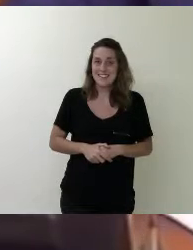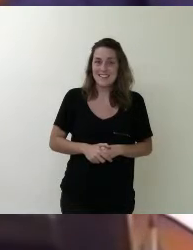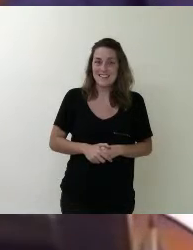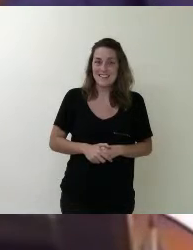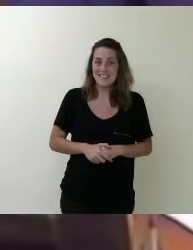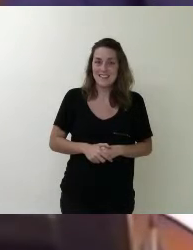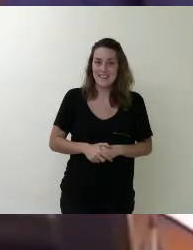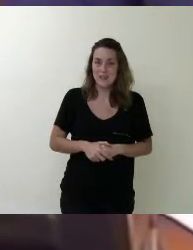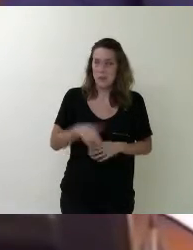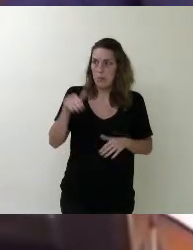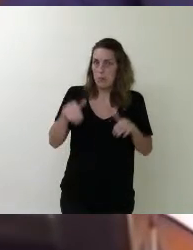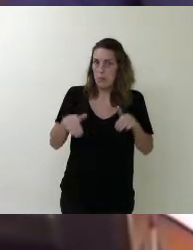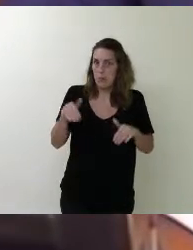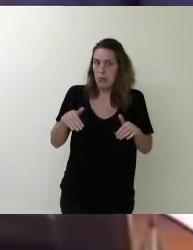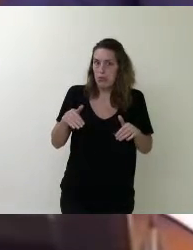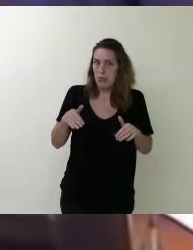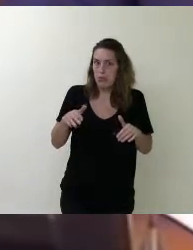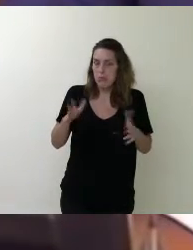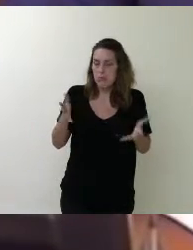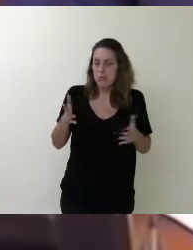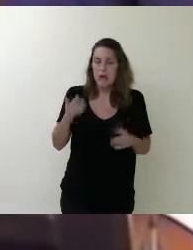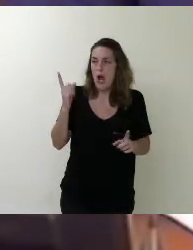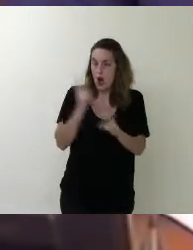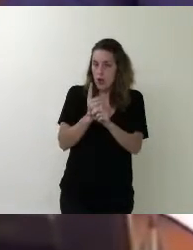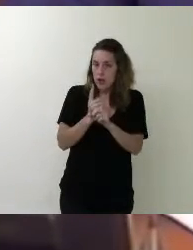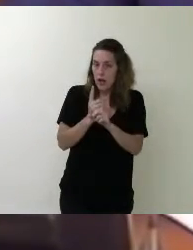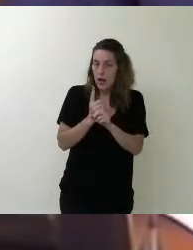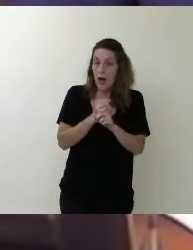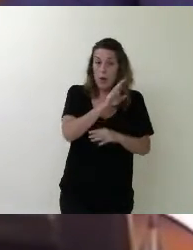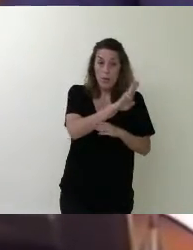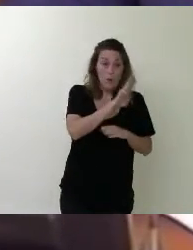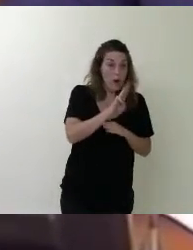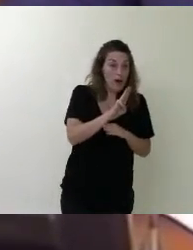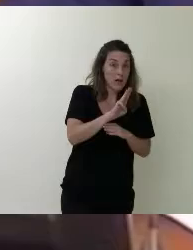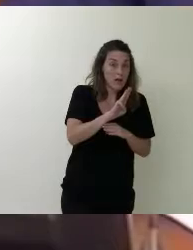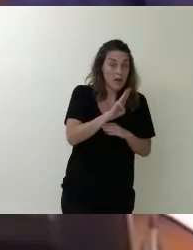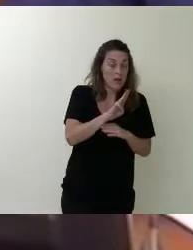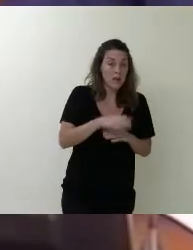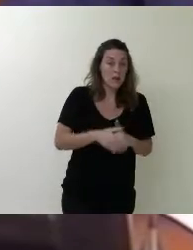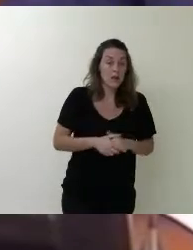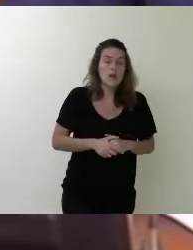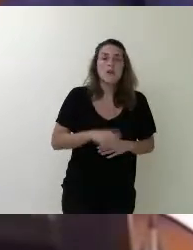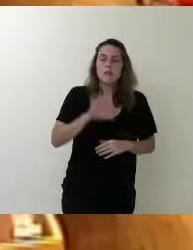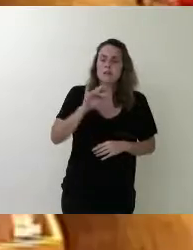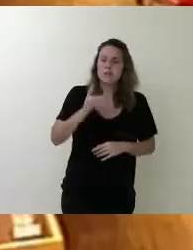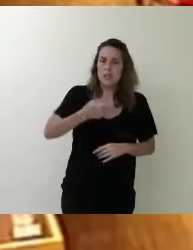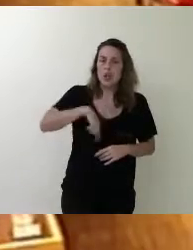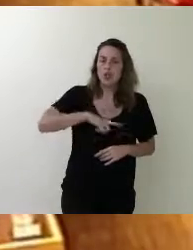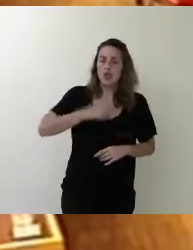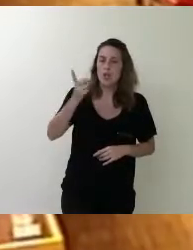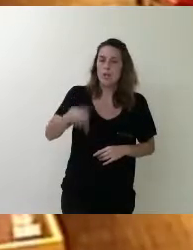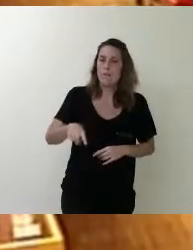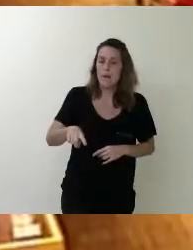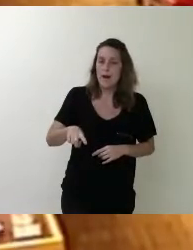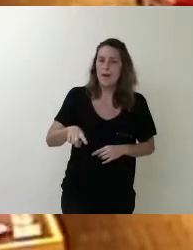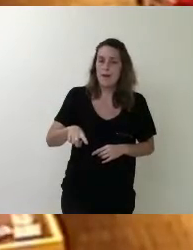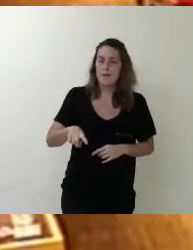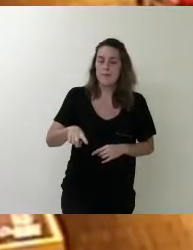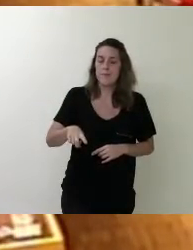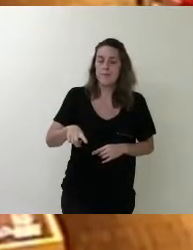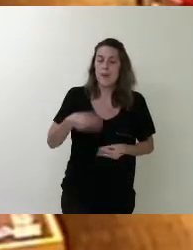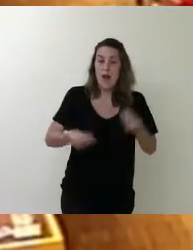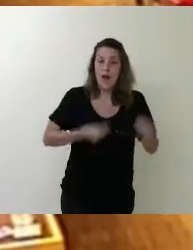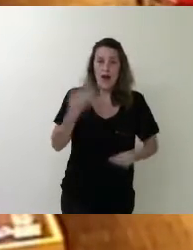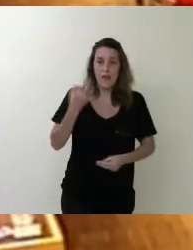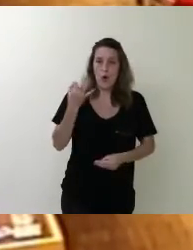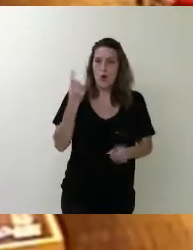¿El sentido del voto o intervención? ¿No? En contra. ¿El Grupo Popular? Sí, nosotros también vamos a